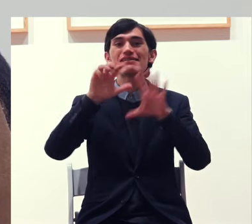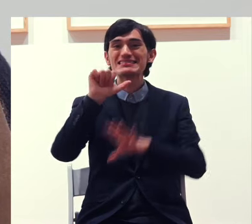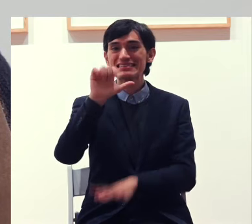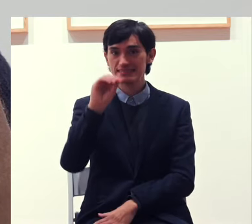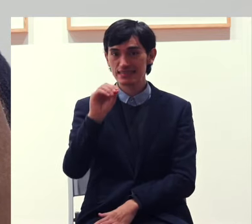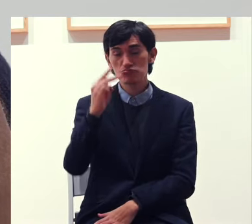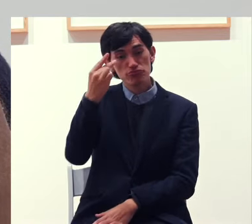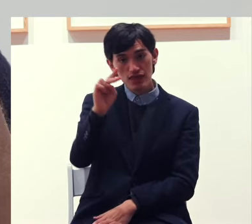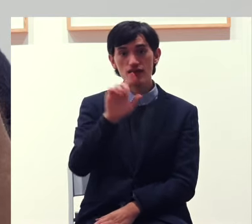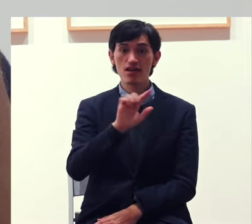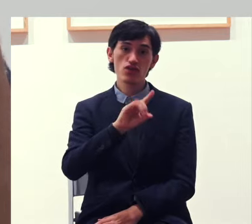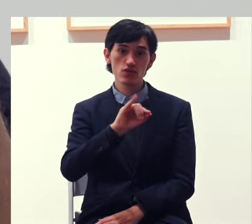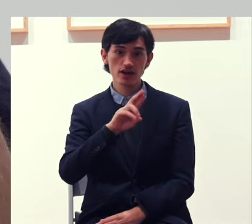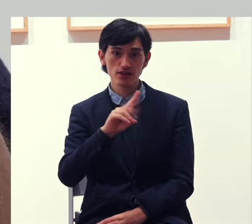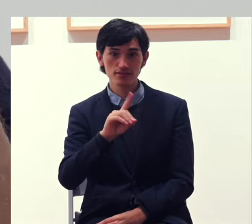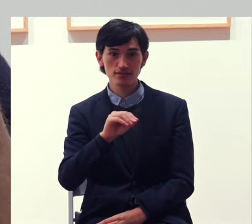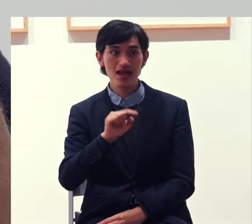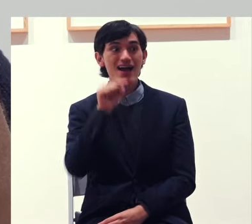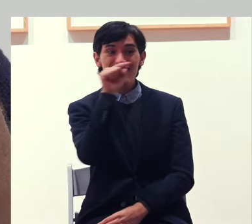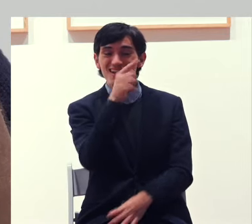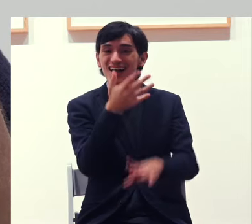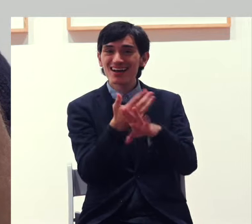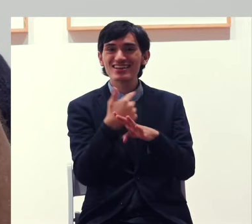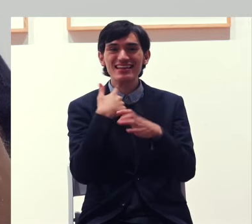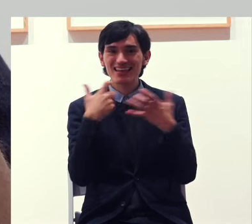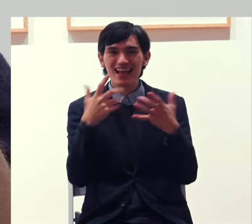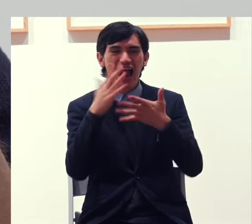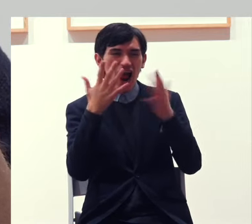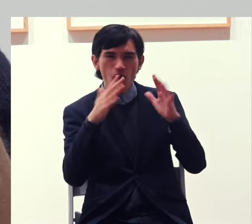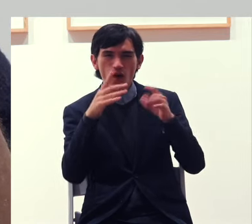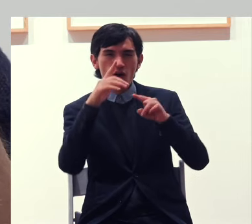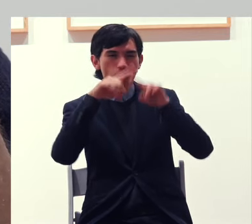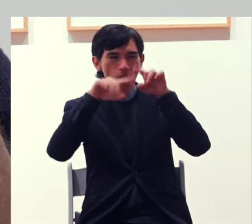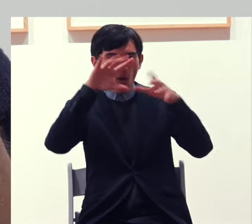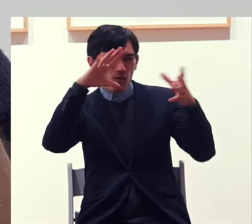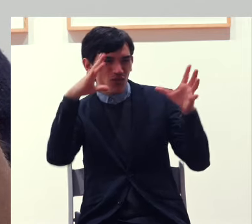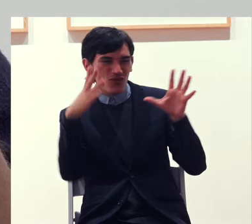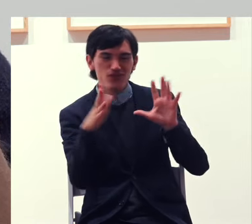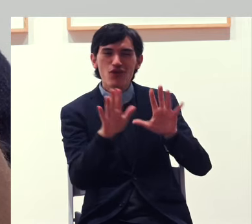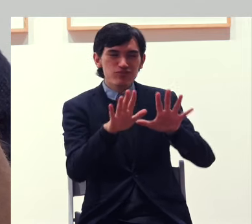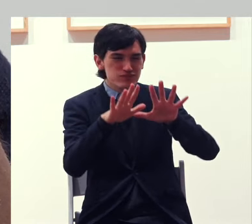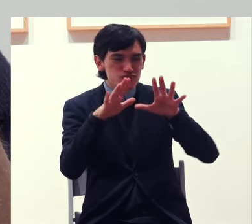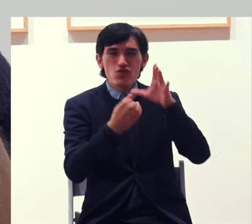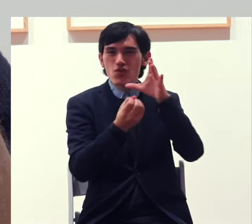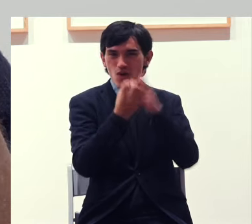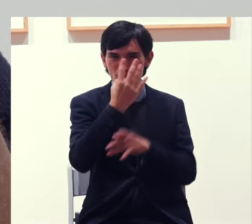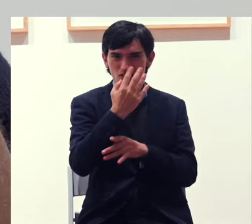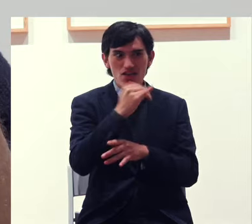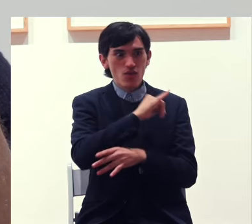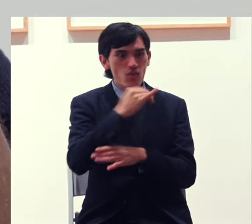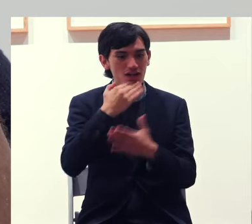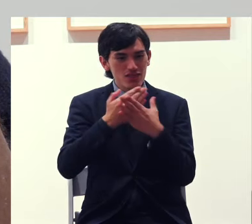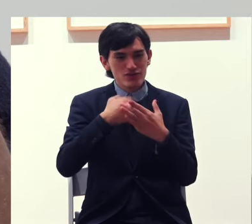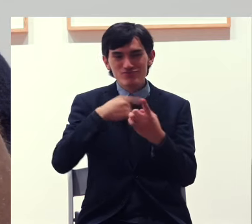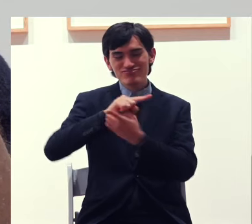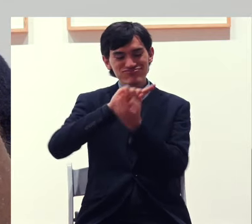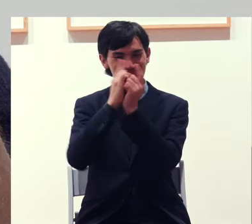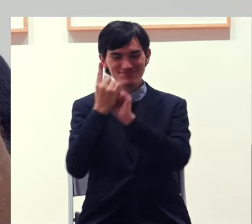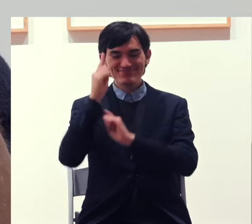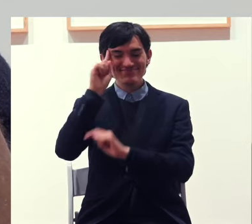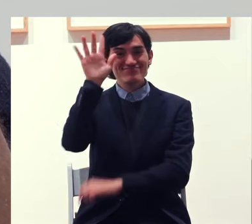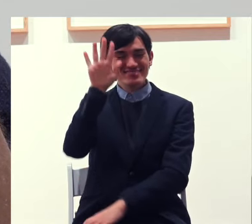de 1960 de Eduardo. En ellos aparece quizá el mundo plenamente moderno en Vilches, cuando me